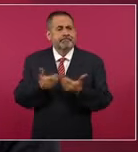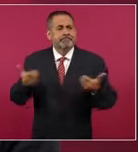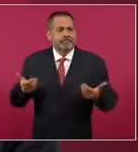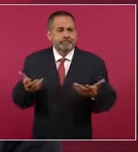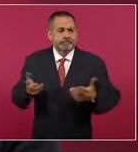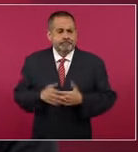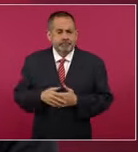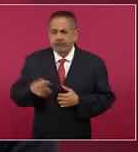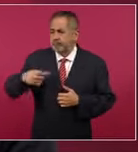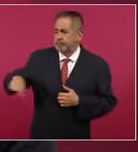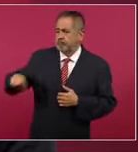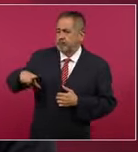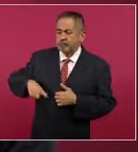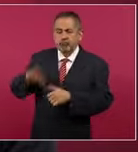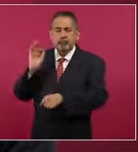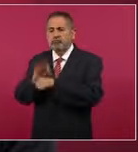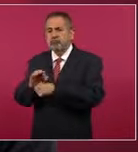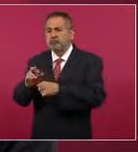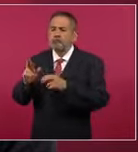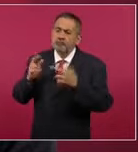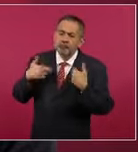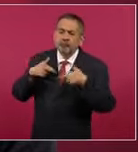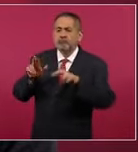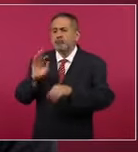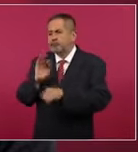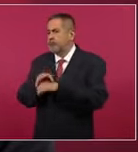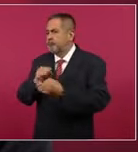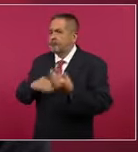y que el gobierno represente a todos.